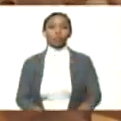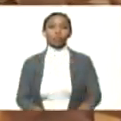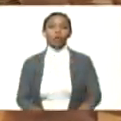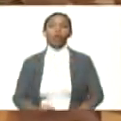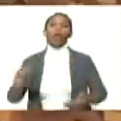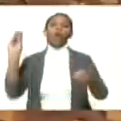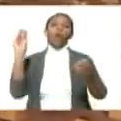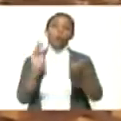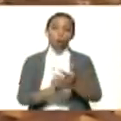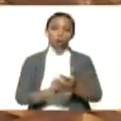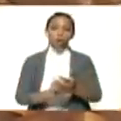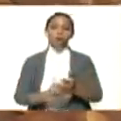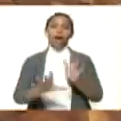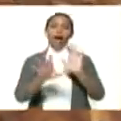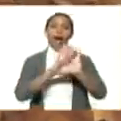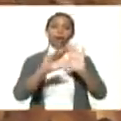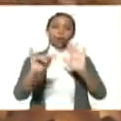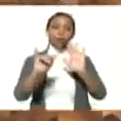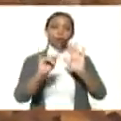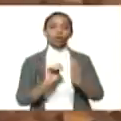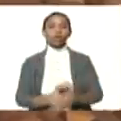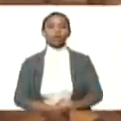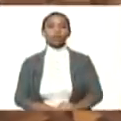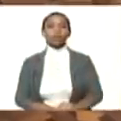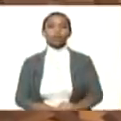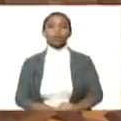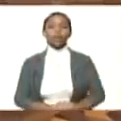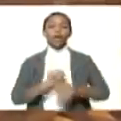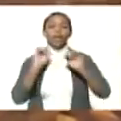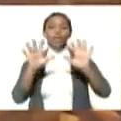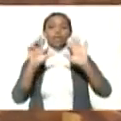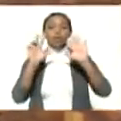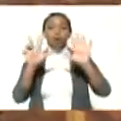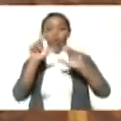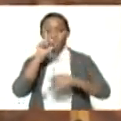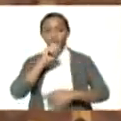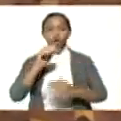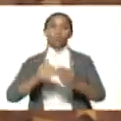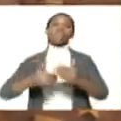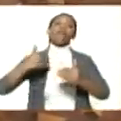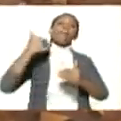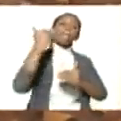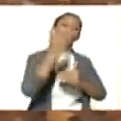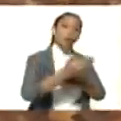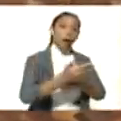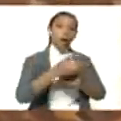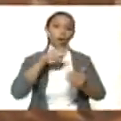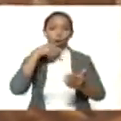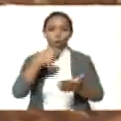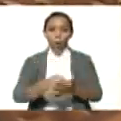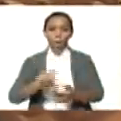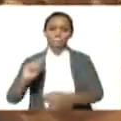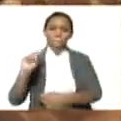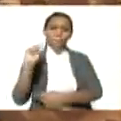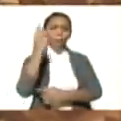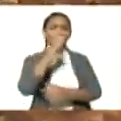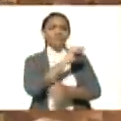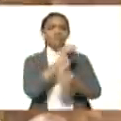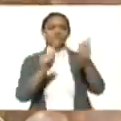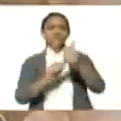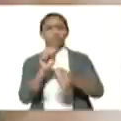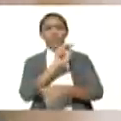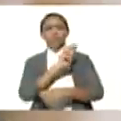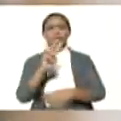otra vez a la constituyente. 18 años después, lo nombraron primer